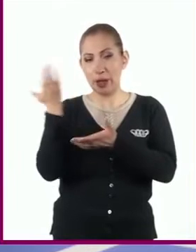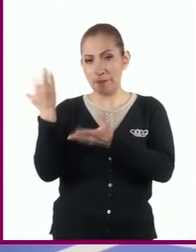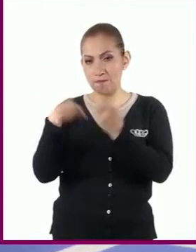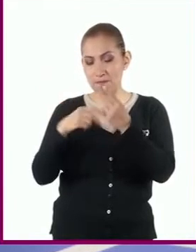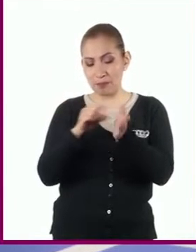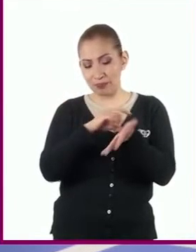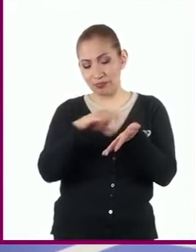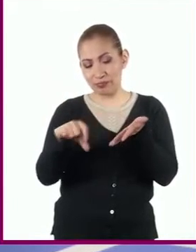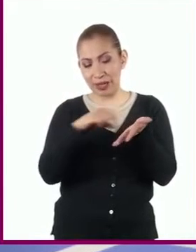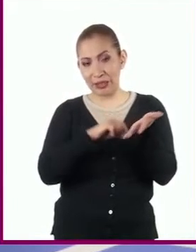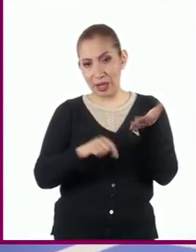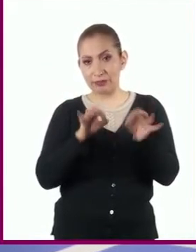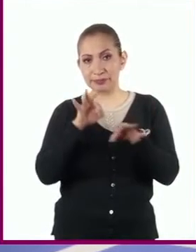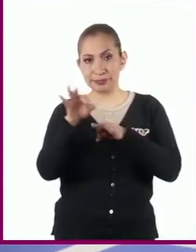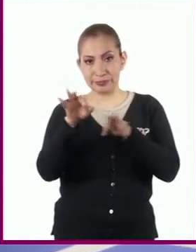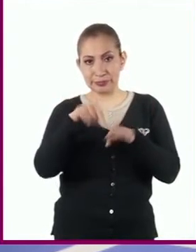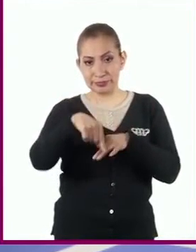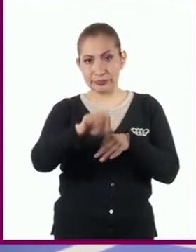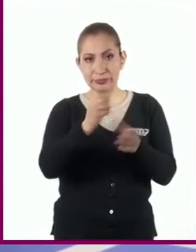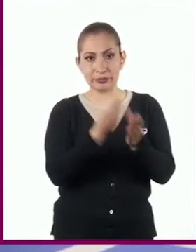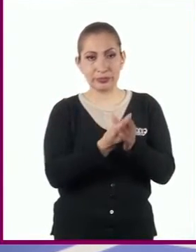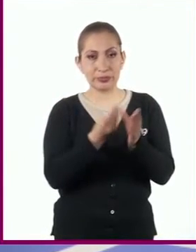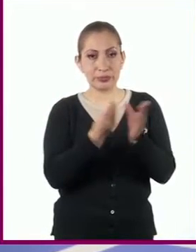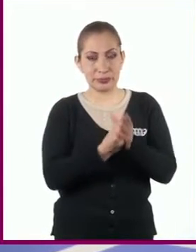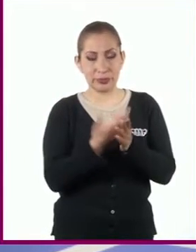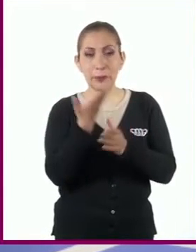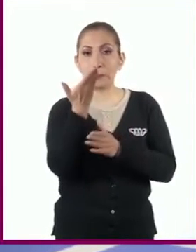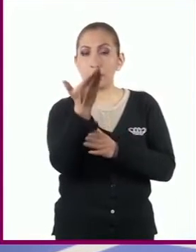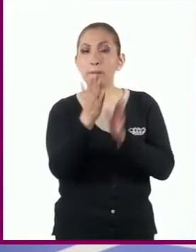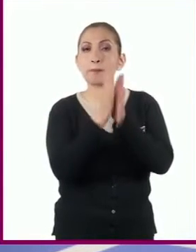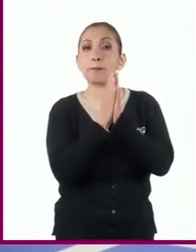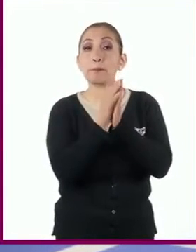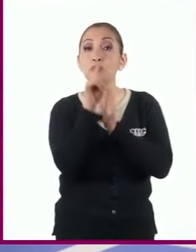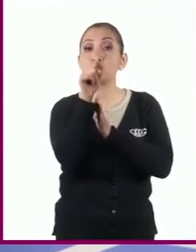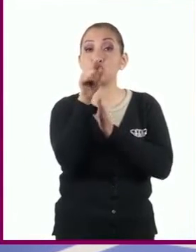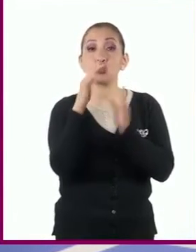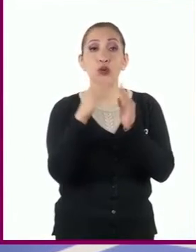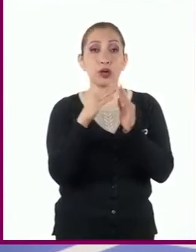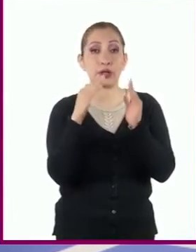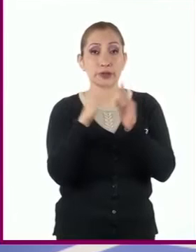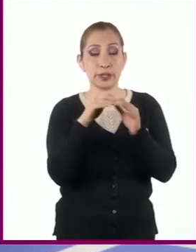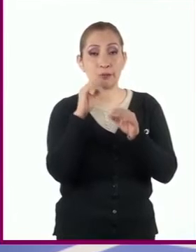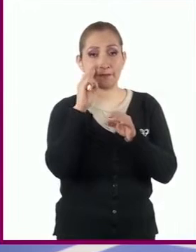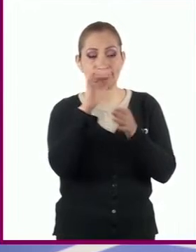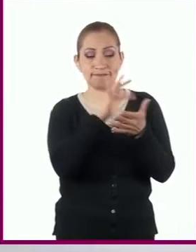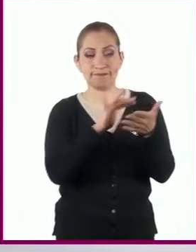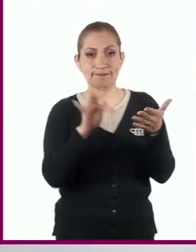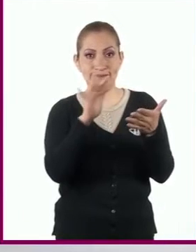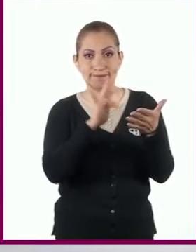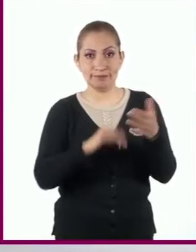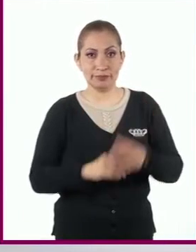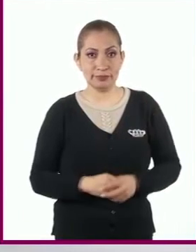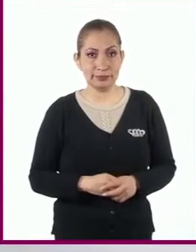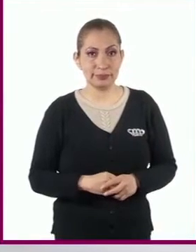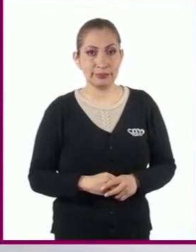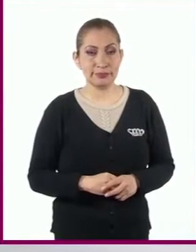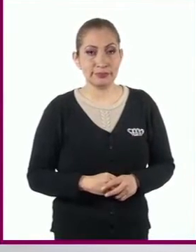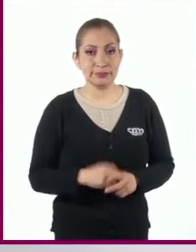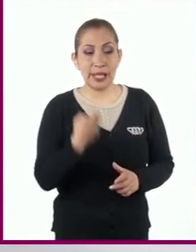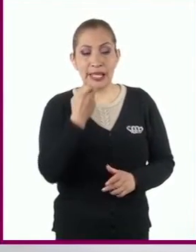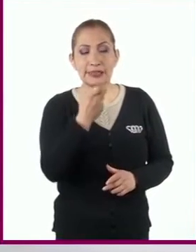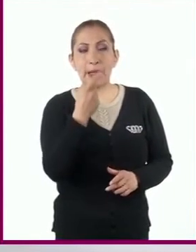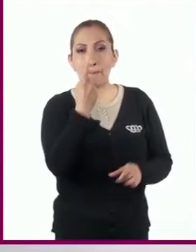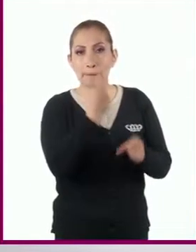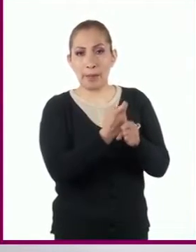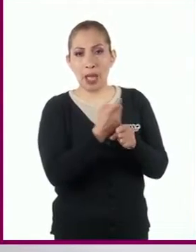textos con los que trabajaremos esta sesión. Les voy a pedir que desde casa sigan la lectura. Este será